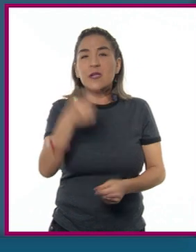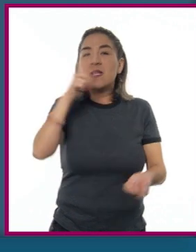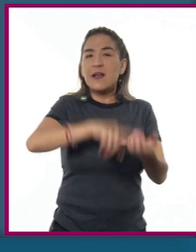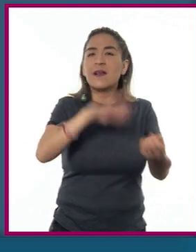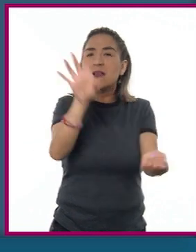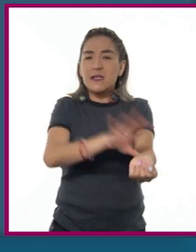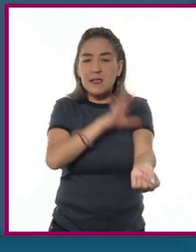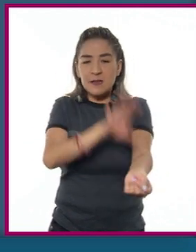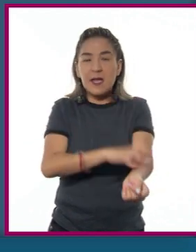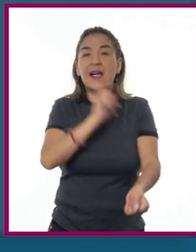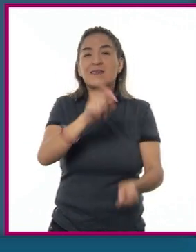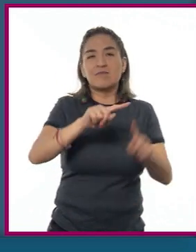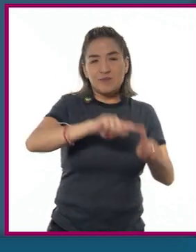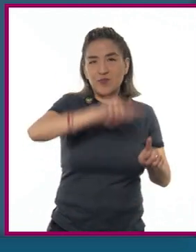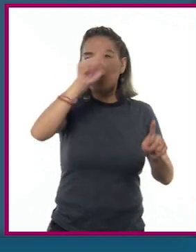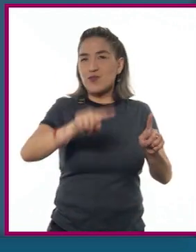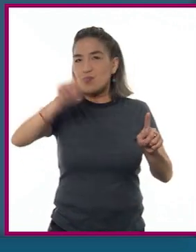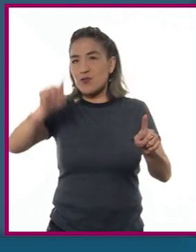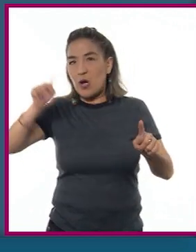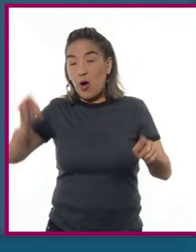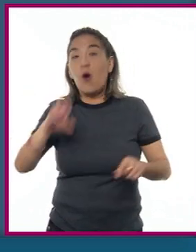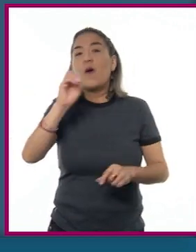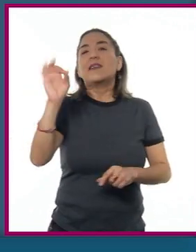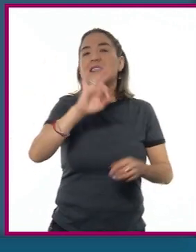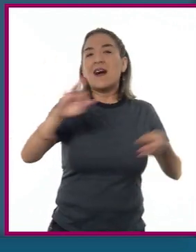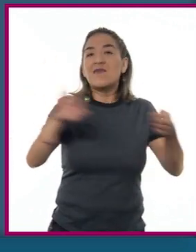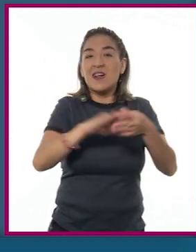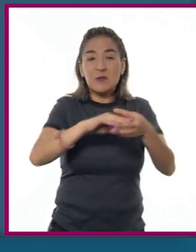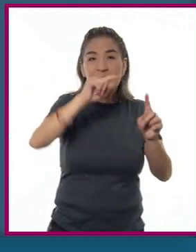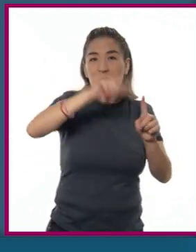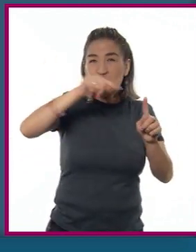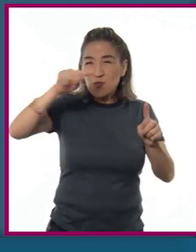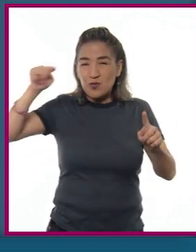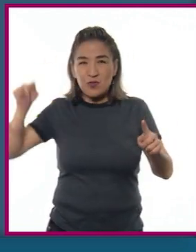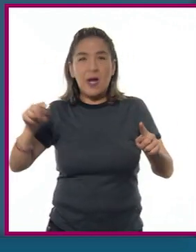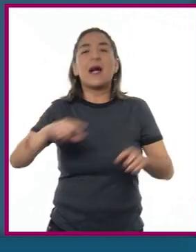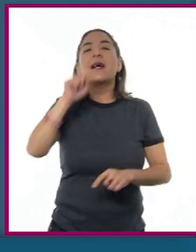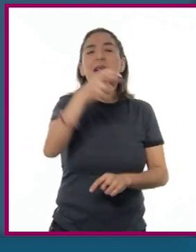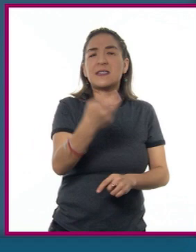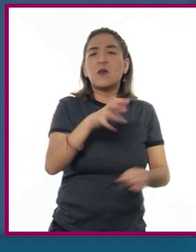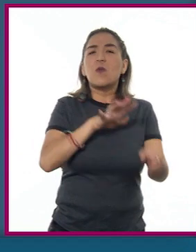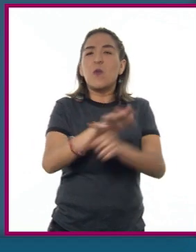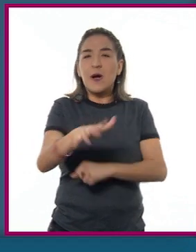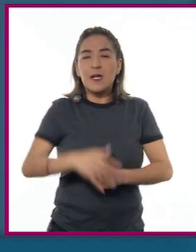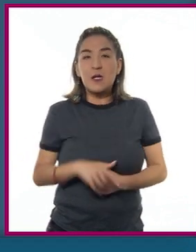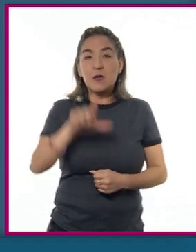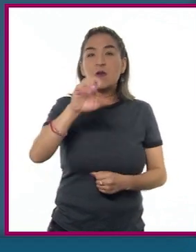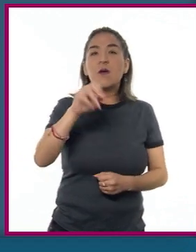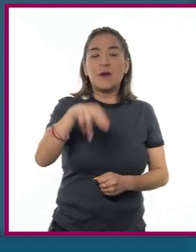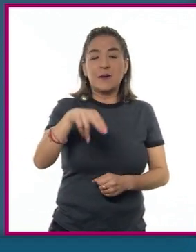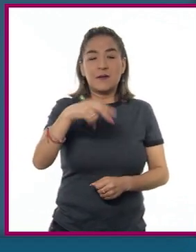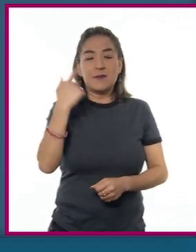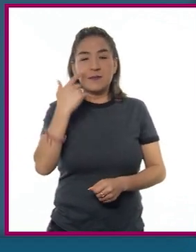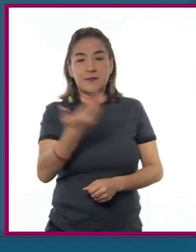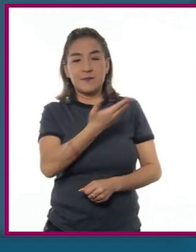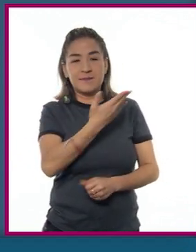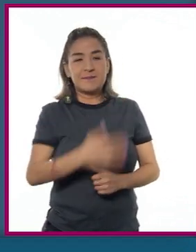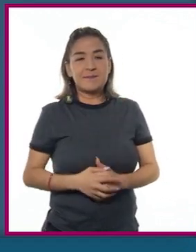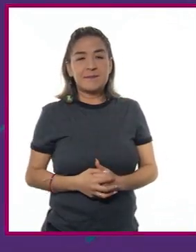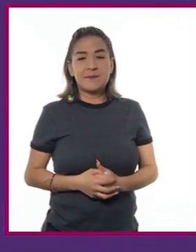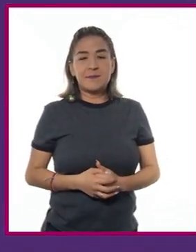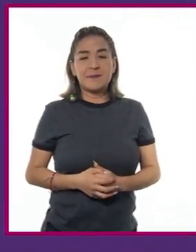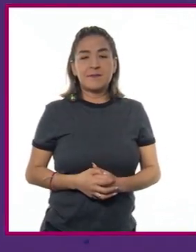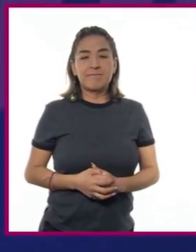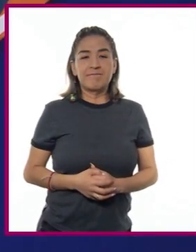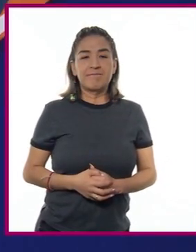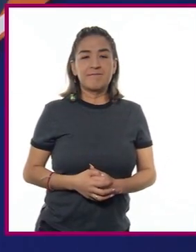es su longitud de onda o su frecuencia. Las propiedades de las ondas son la longitud, la amplitud y la